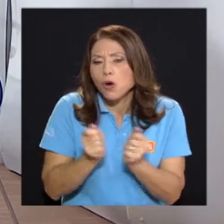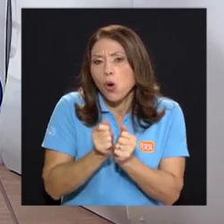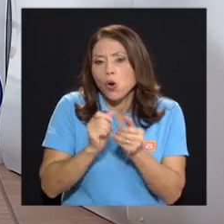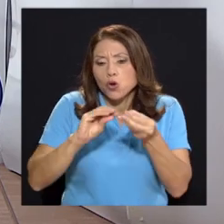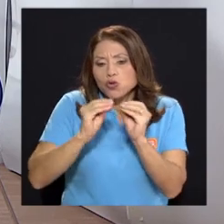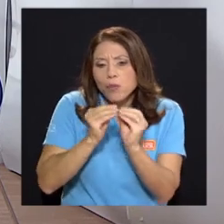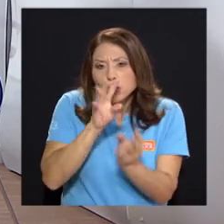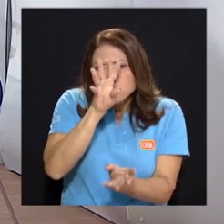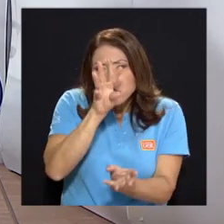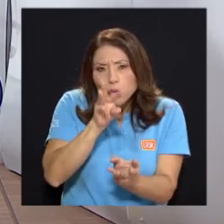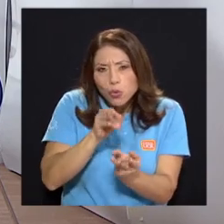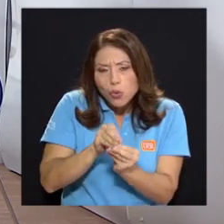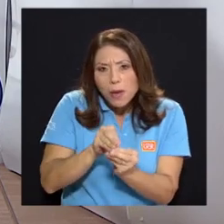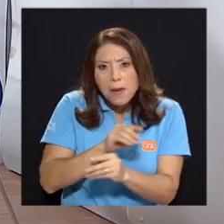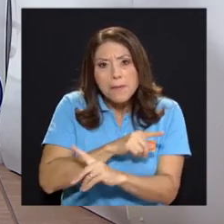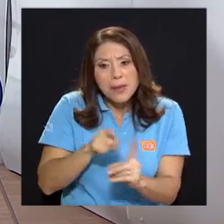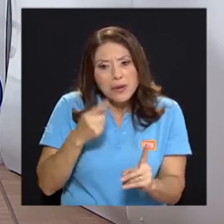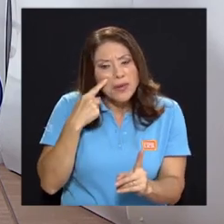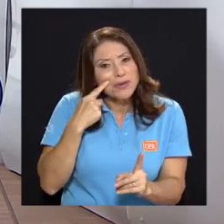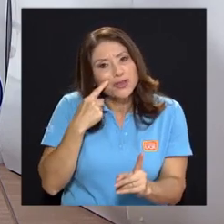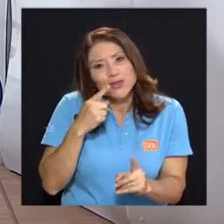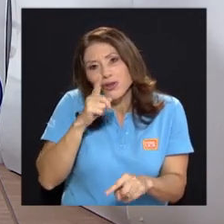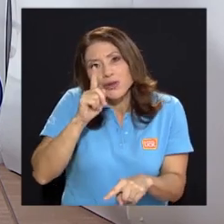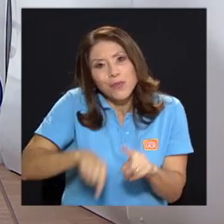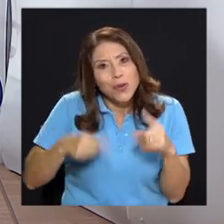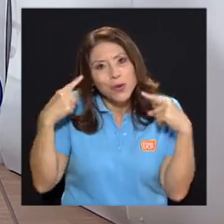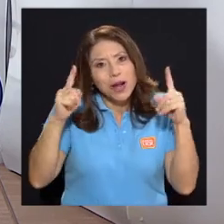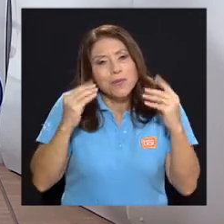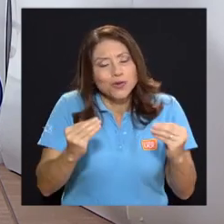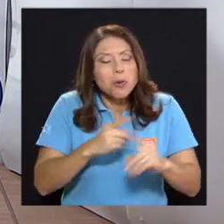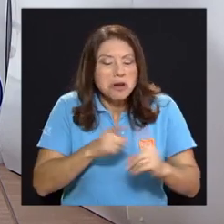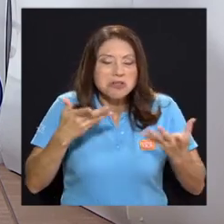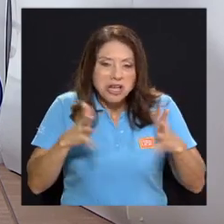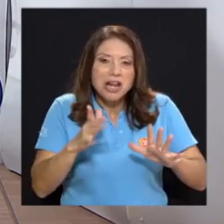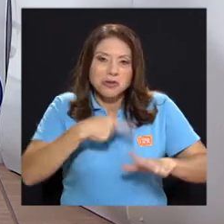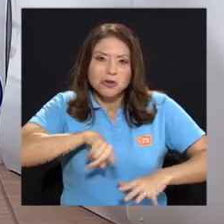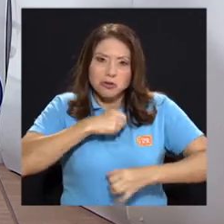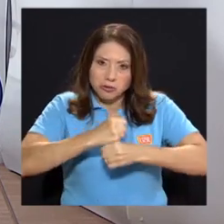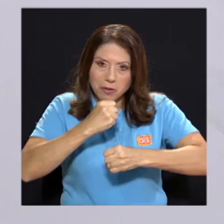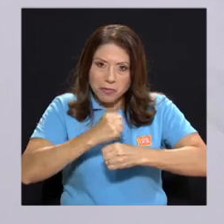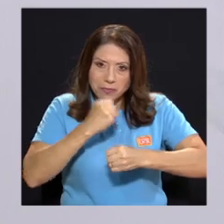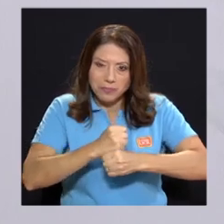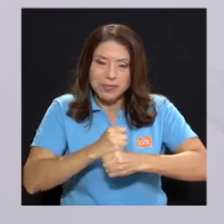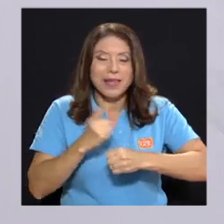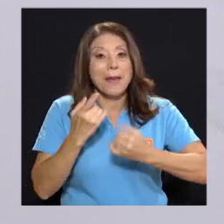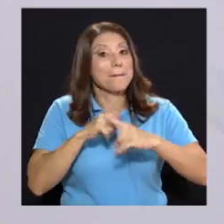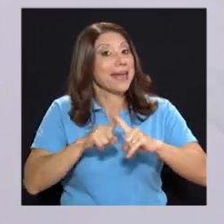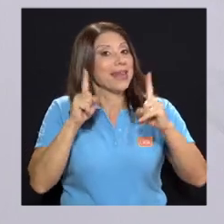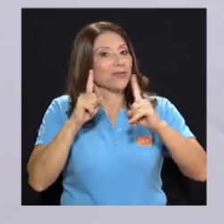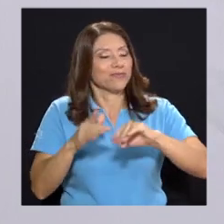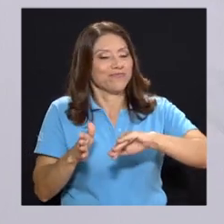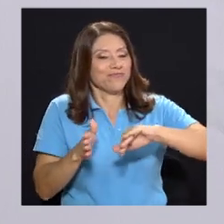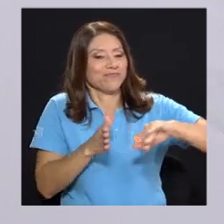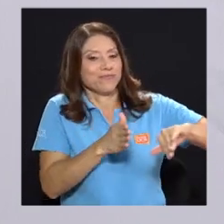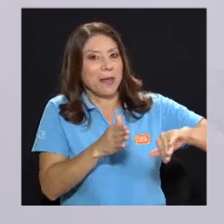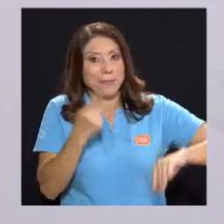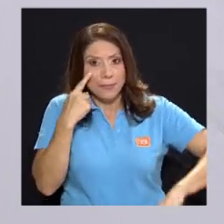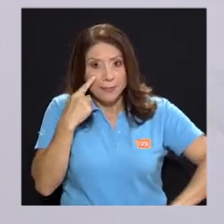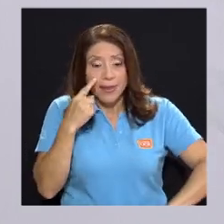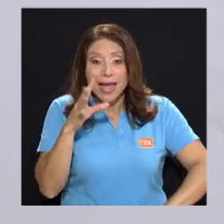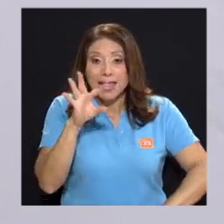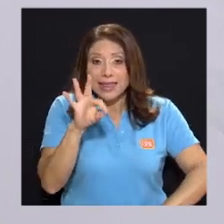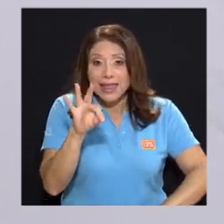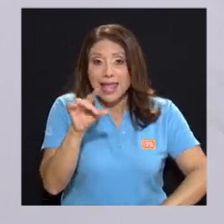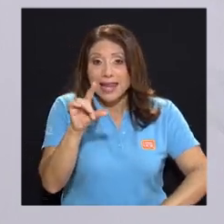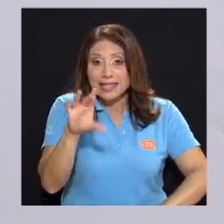lo que encontramos que nos dejamos muy largo pero hicimos la tarea de esta carpintería pero la otra es el tlc fue vea si usted lo ve en el